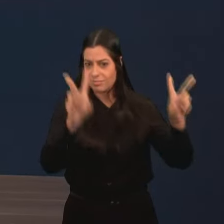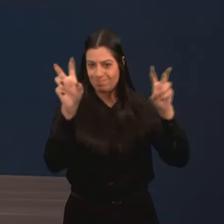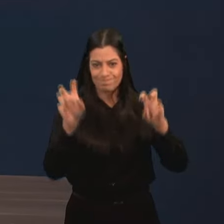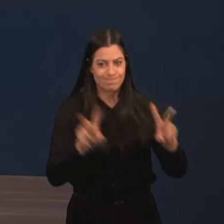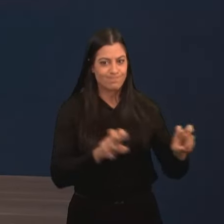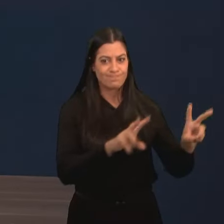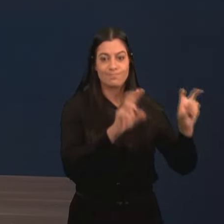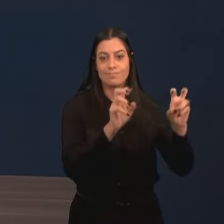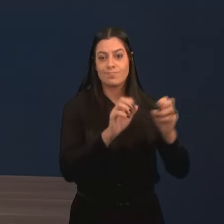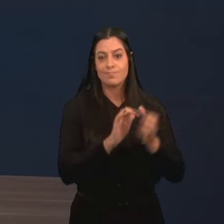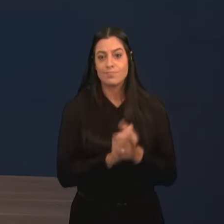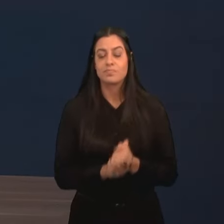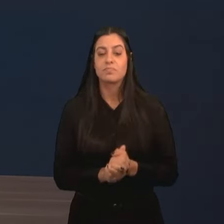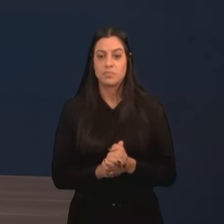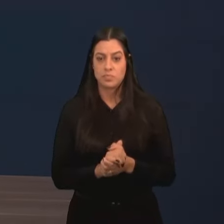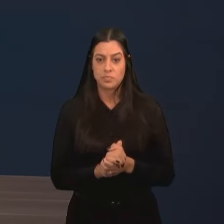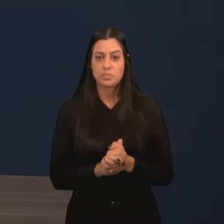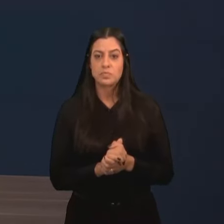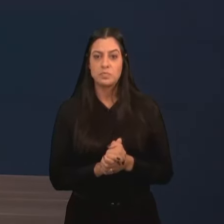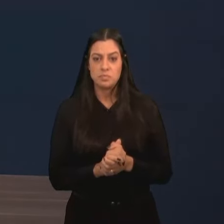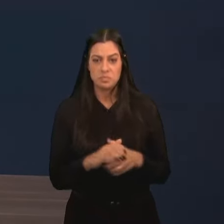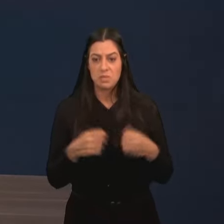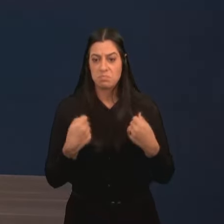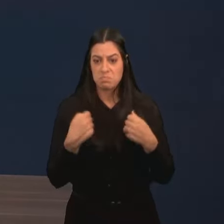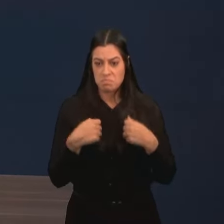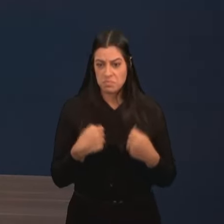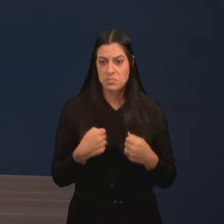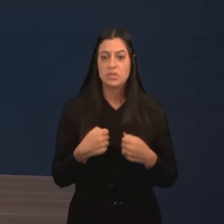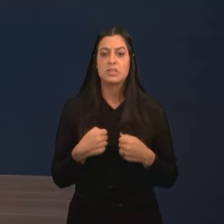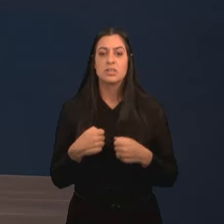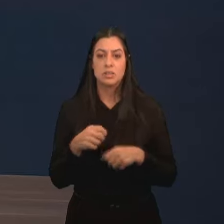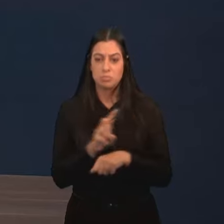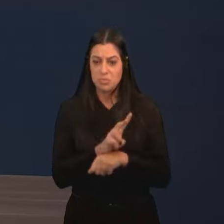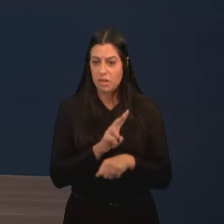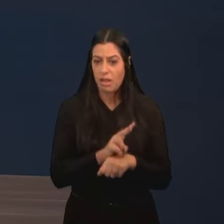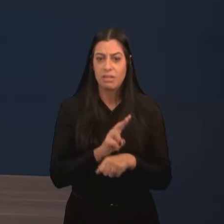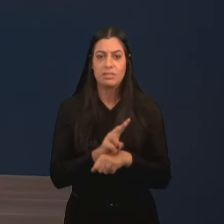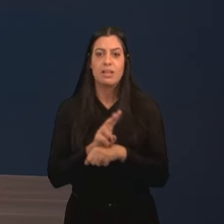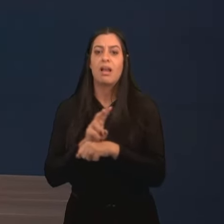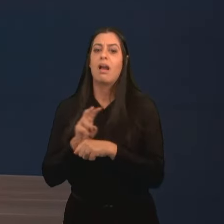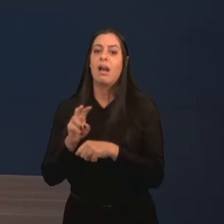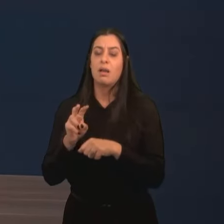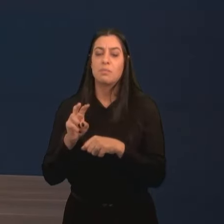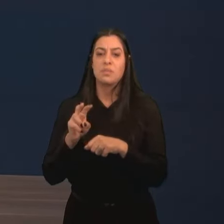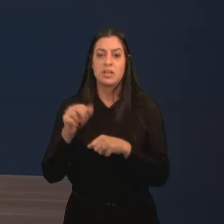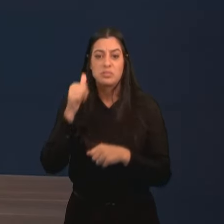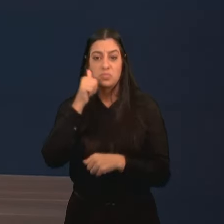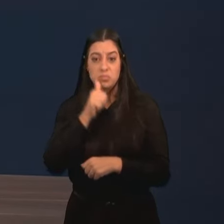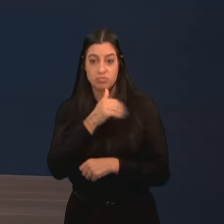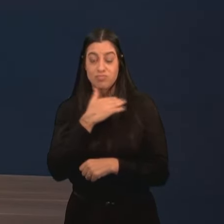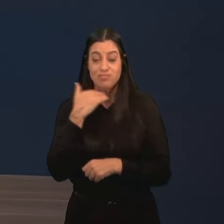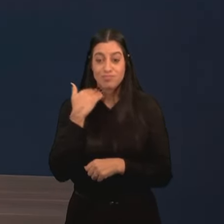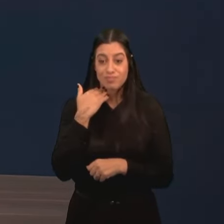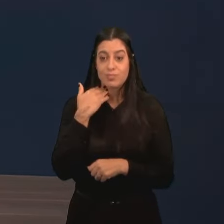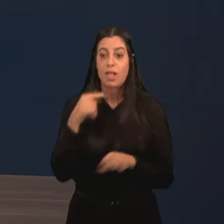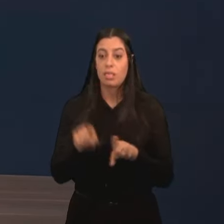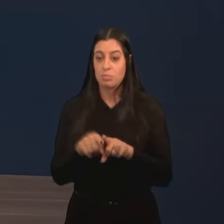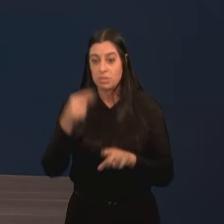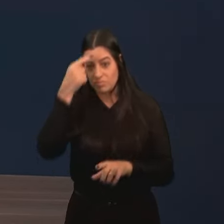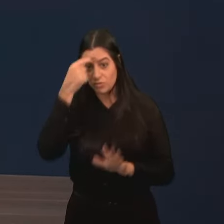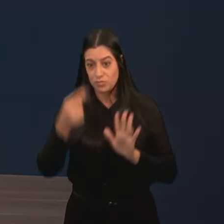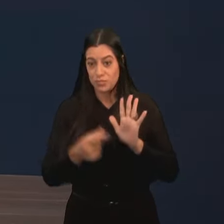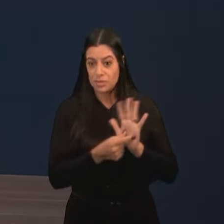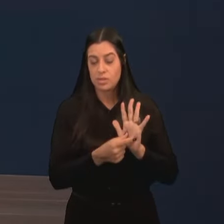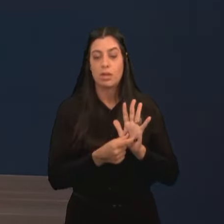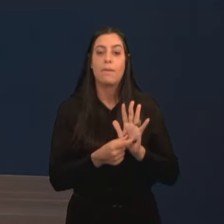palabra más sencilla, para tratar esa tragedia que estamos observando potencializada